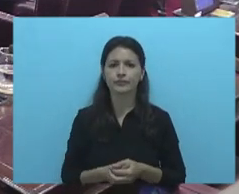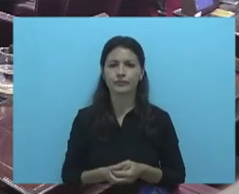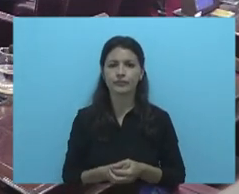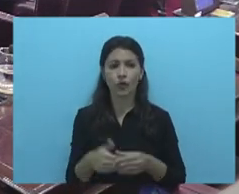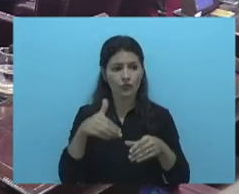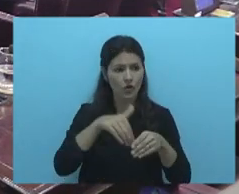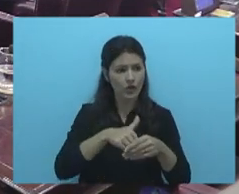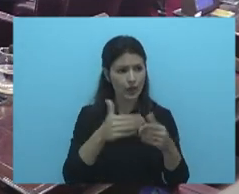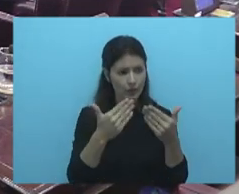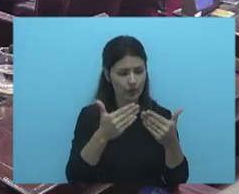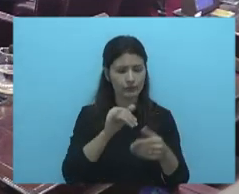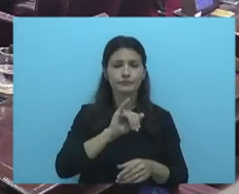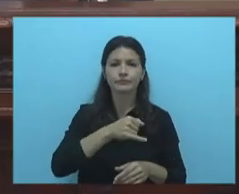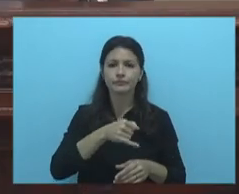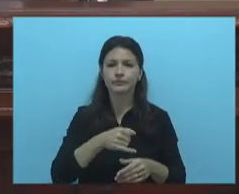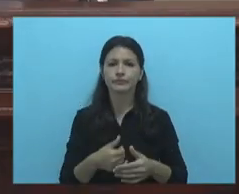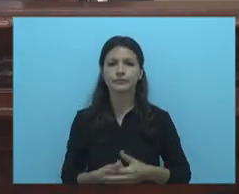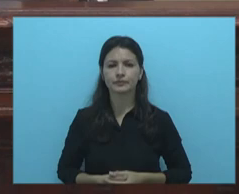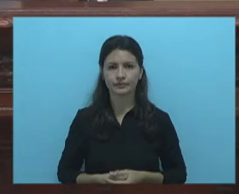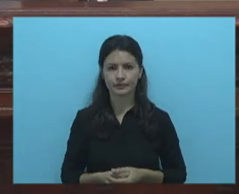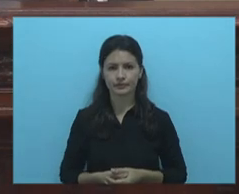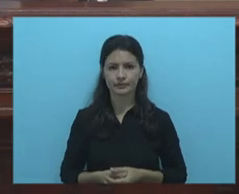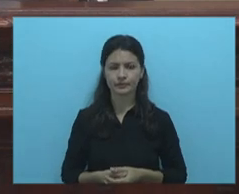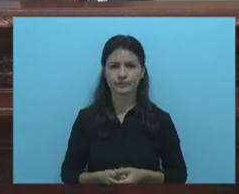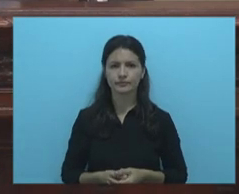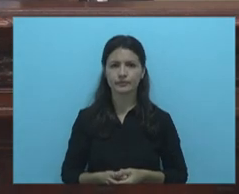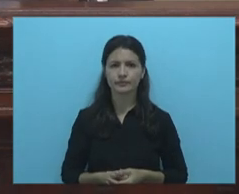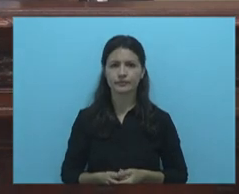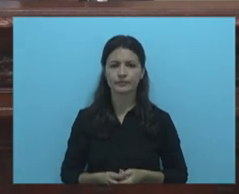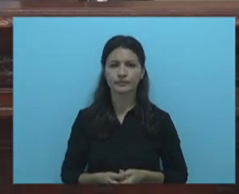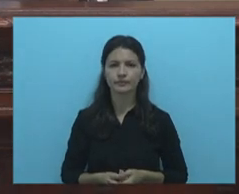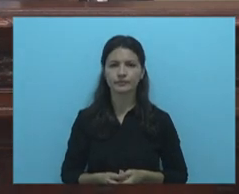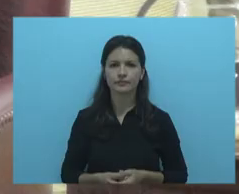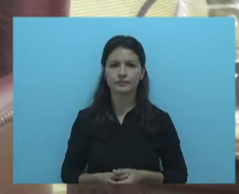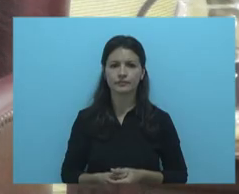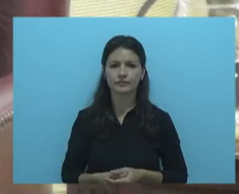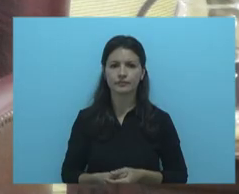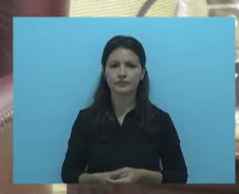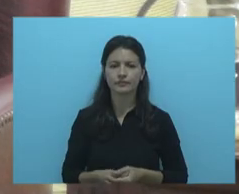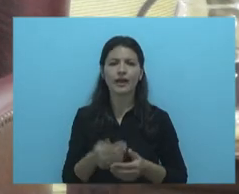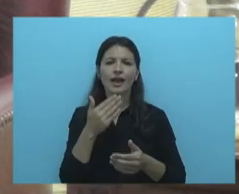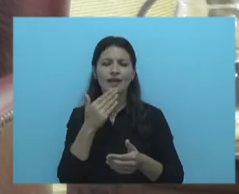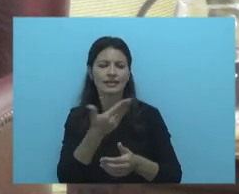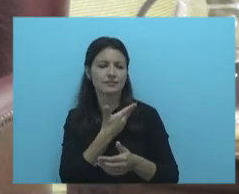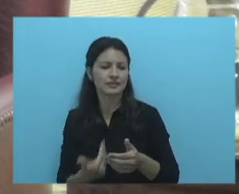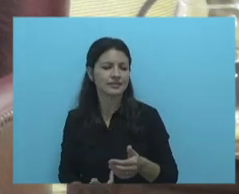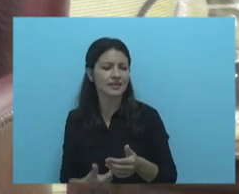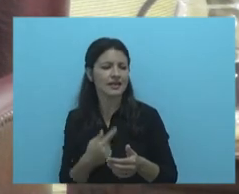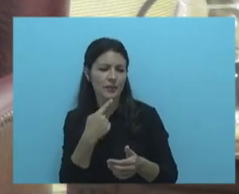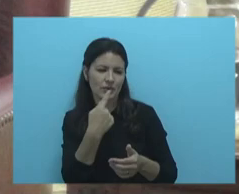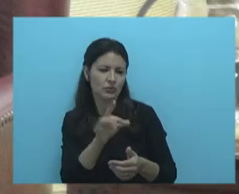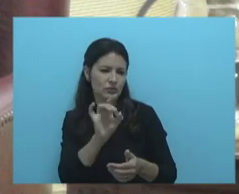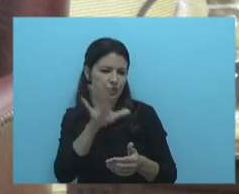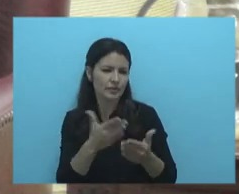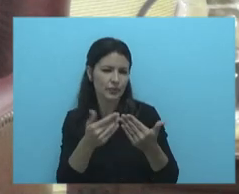aprobado. Diputada Armas Velave, tiene la palabra. Gracias, señor presidente. Quería preguntar a la autora del proyecto si me deja acompañarla